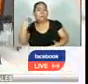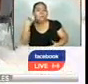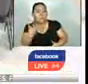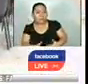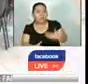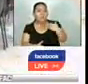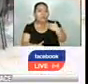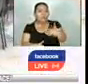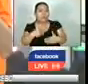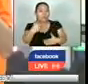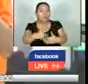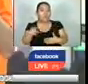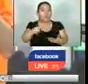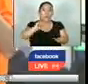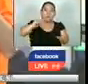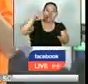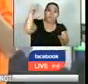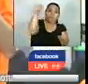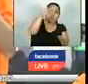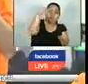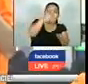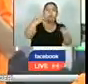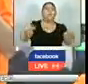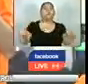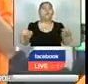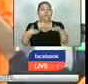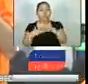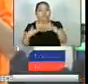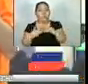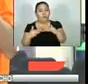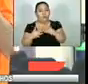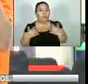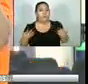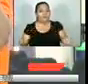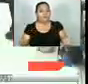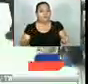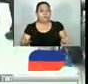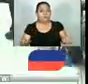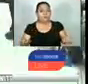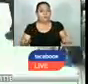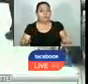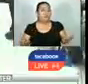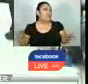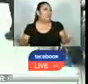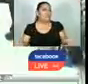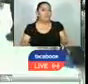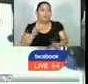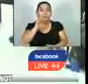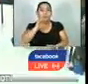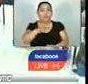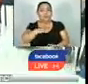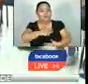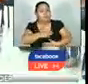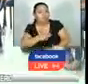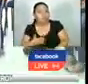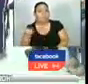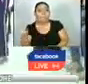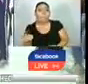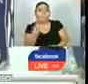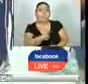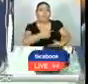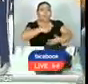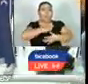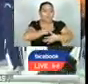ordenamiento que ellos reciben y así también en cuanto a voluntariado. El